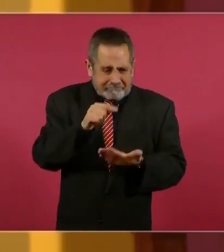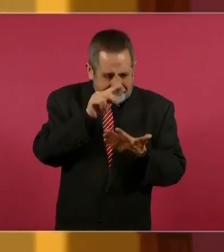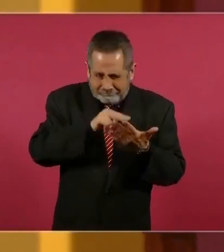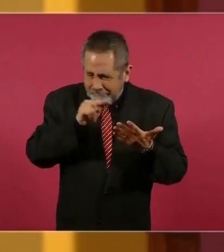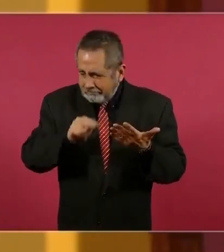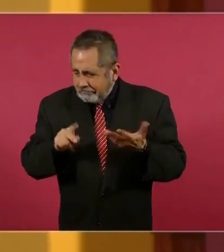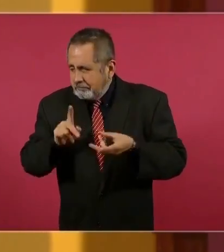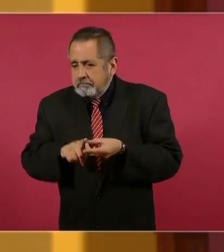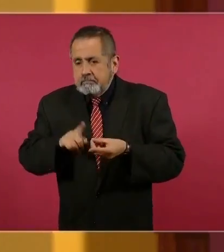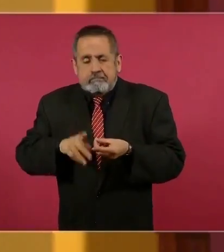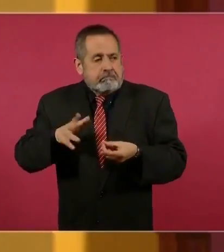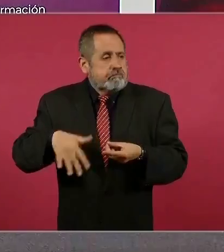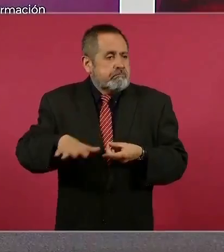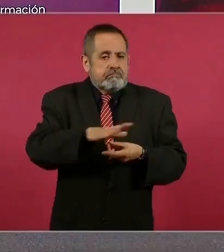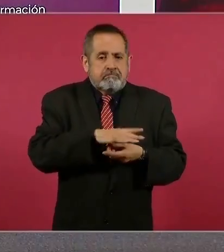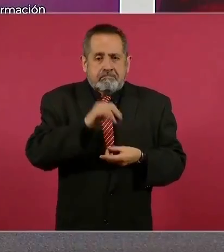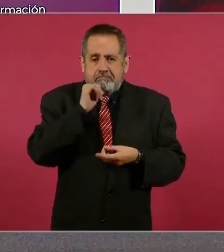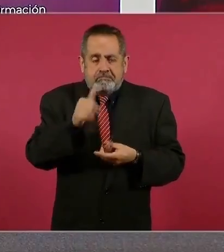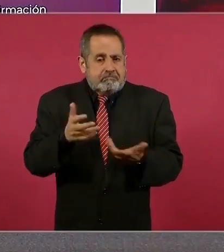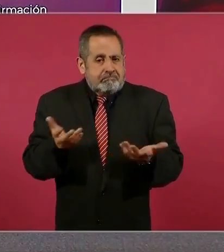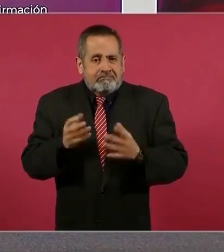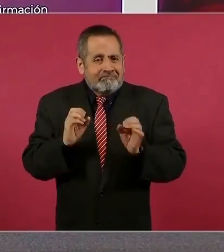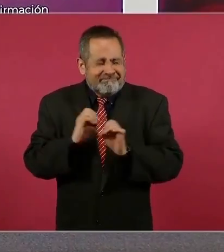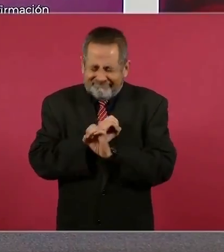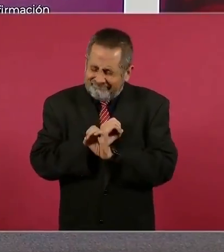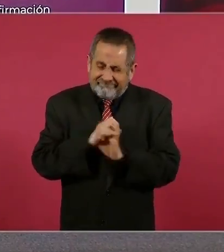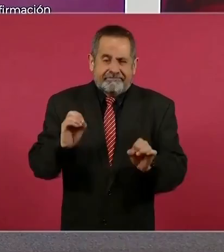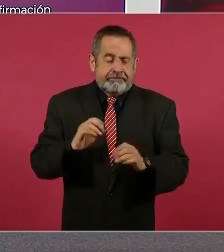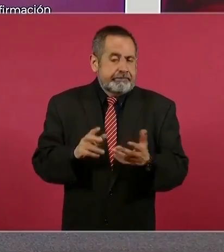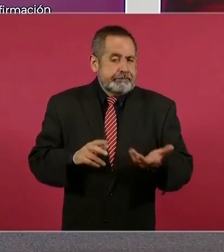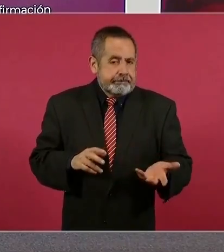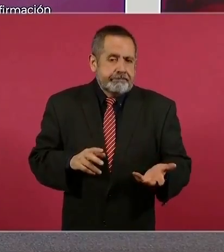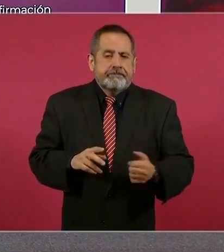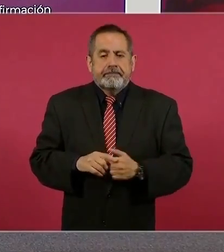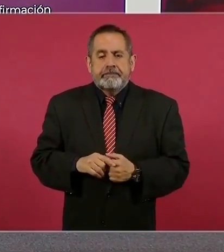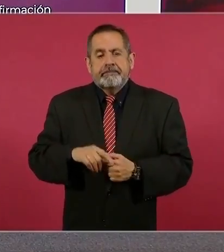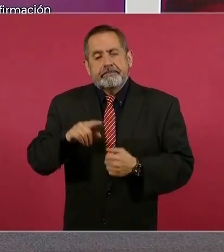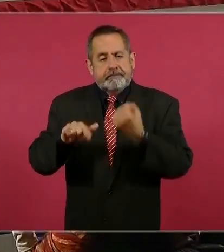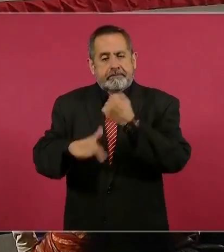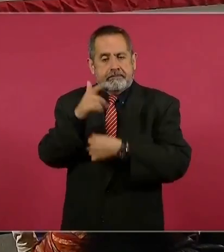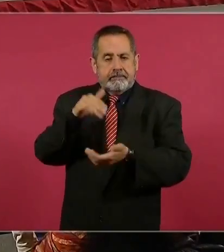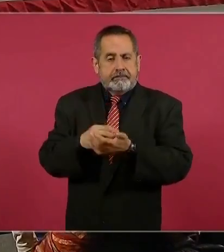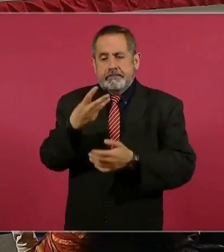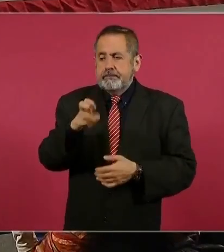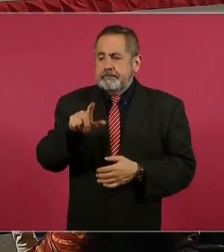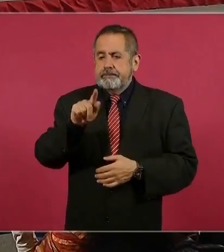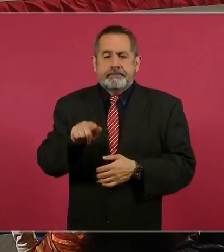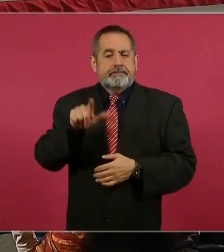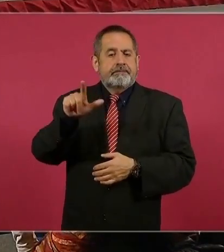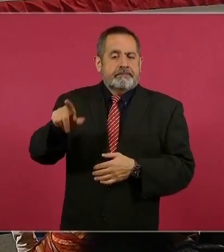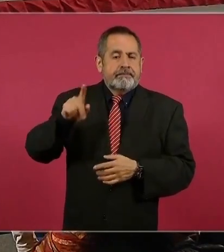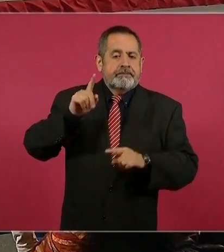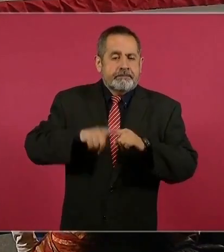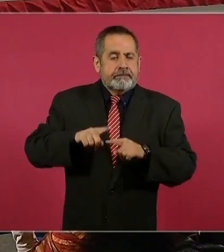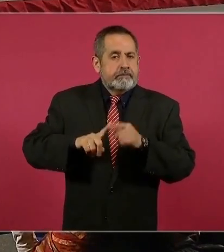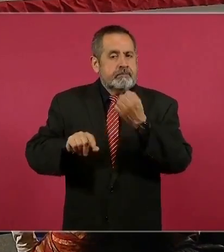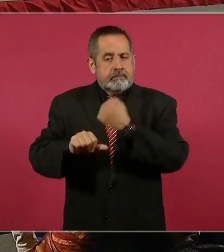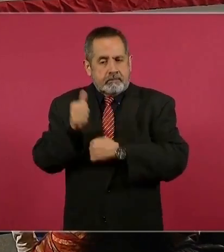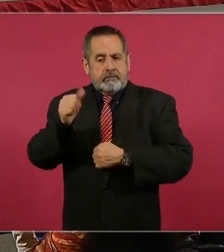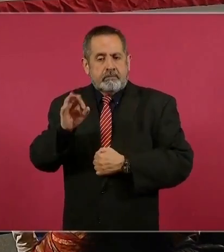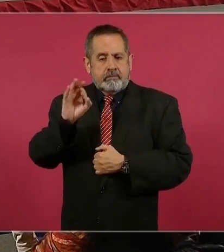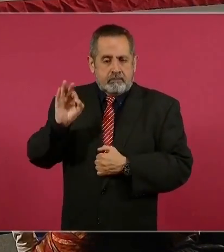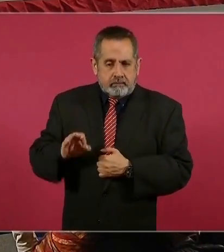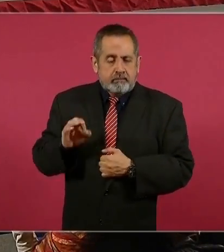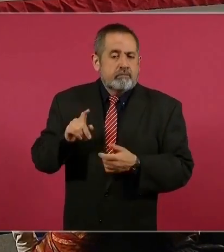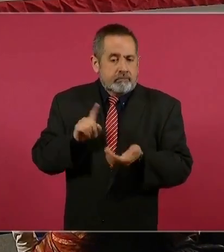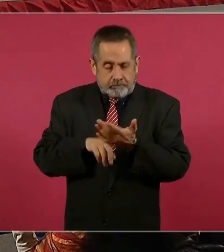hacer algún tipo de acción de búsqueda. Y finalmente 12.377, que es el 11%,